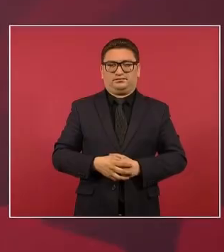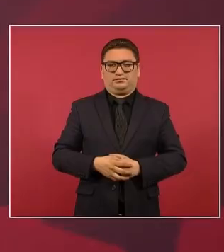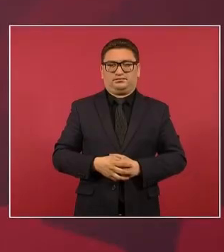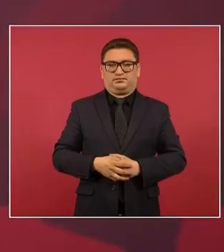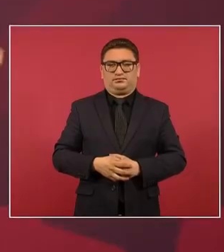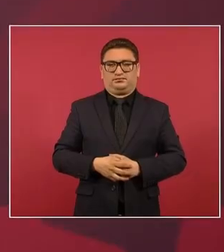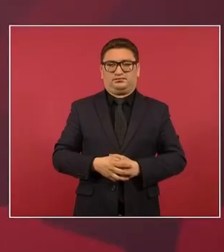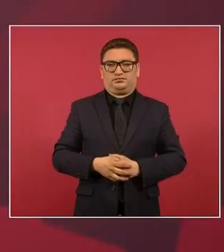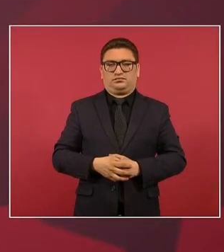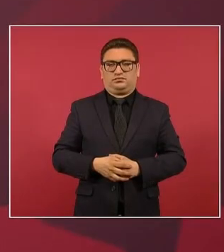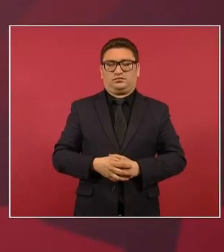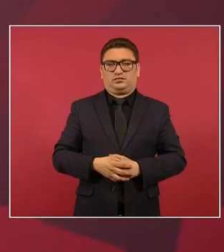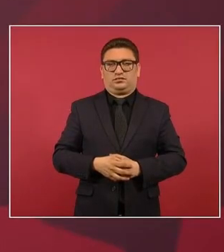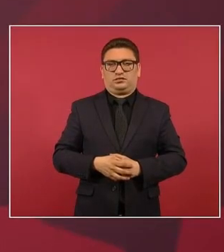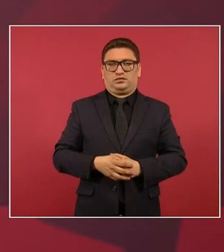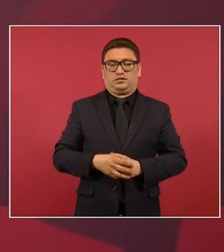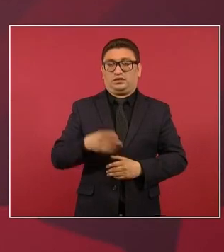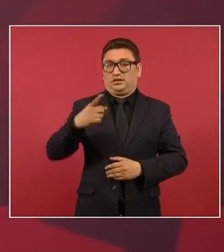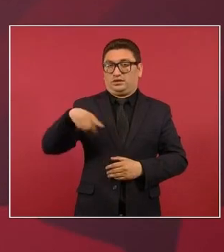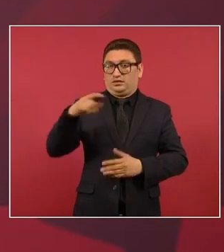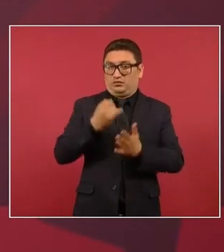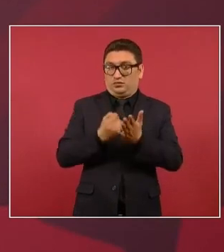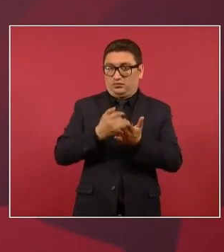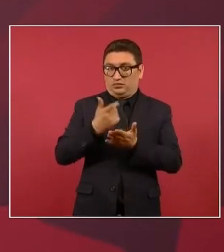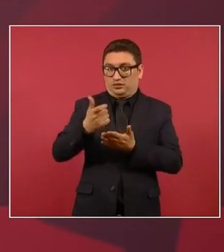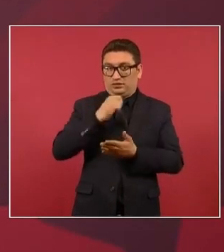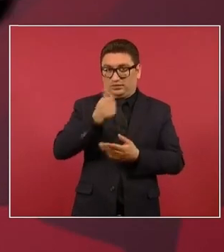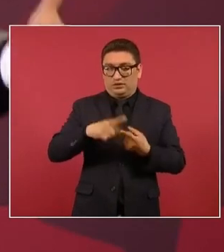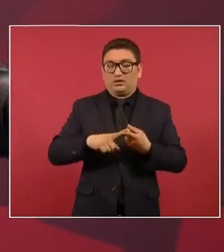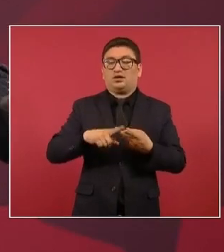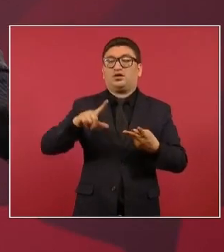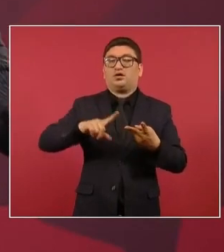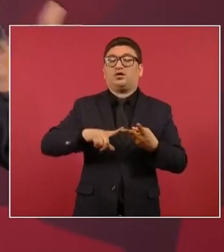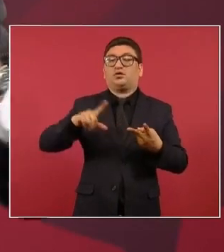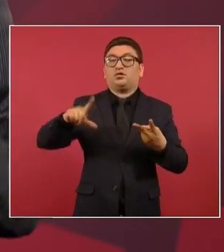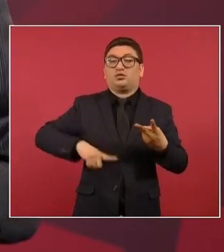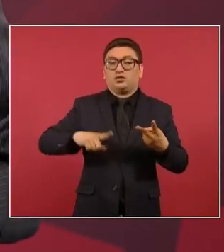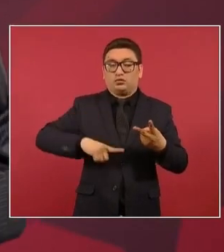No solo no pagan impuestos, sino que el gobierno les da